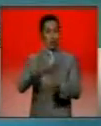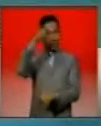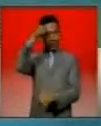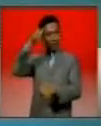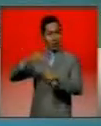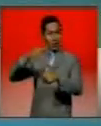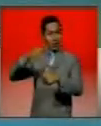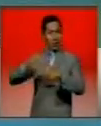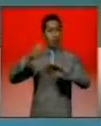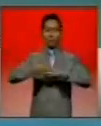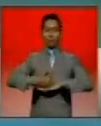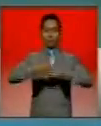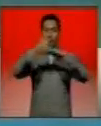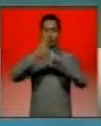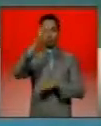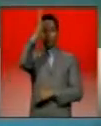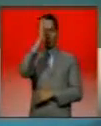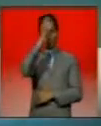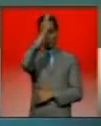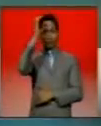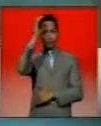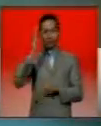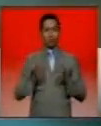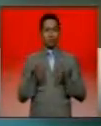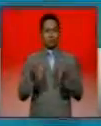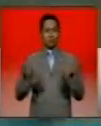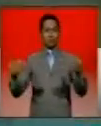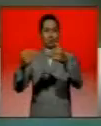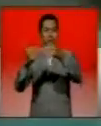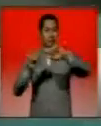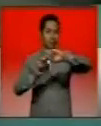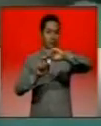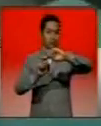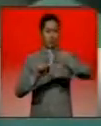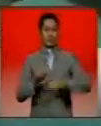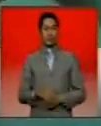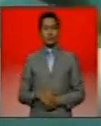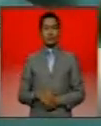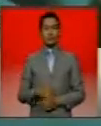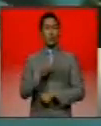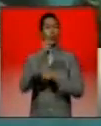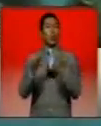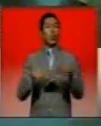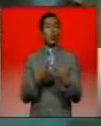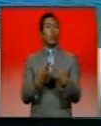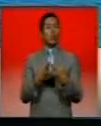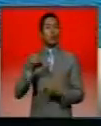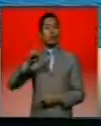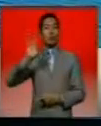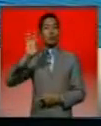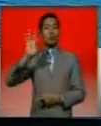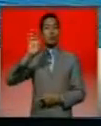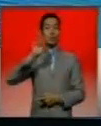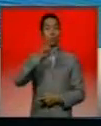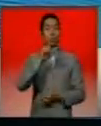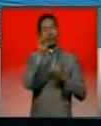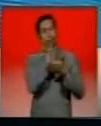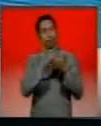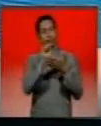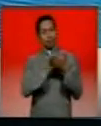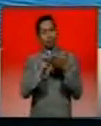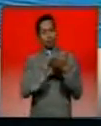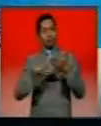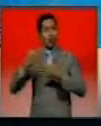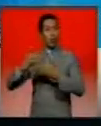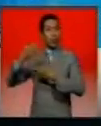encíclica Centésimus Annus, escrita en el año de 1991 por el Papa Juan Pablo II, un evento